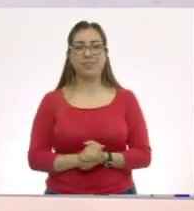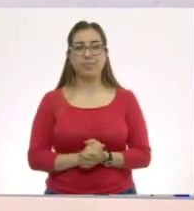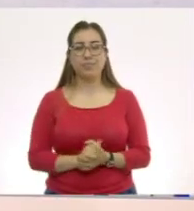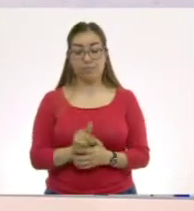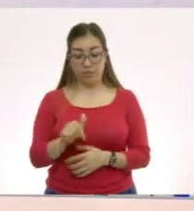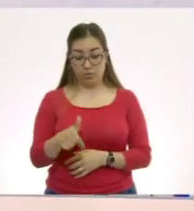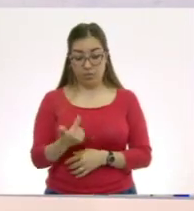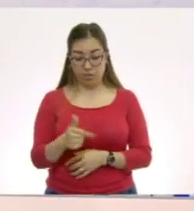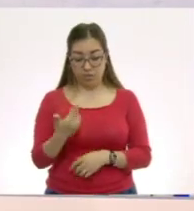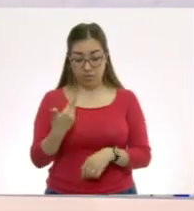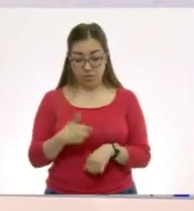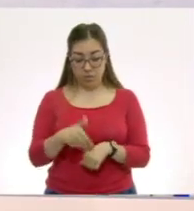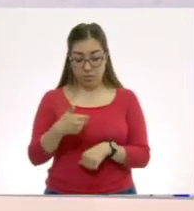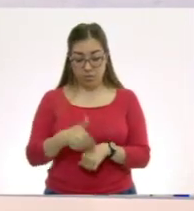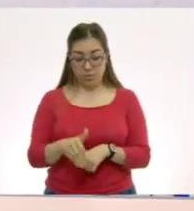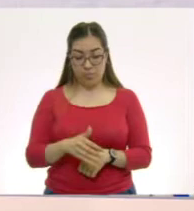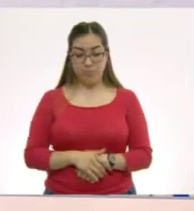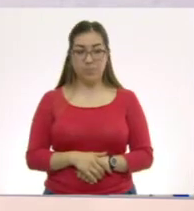número 12.